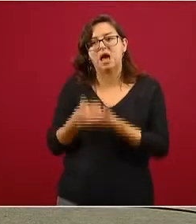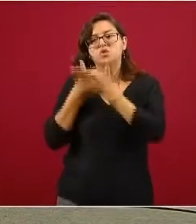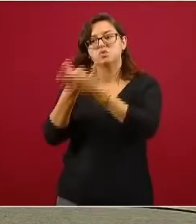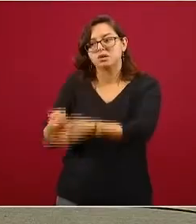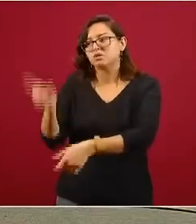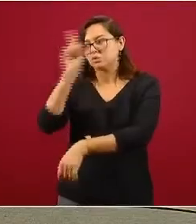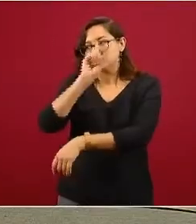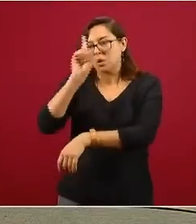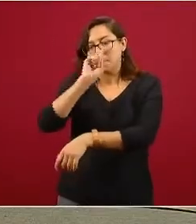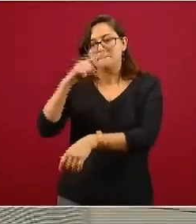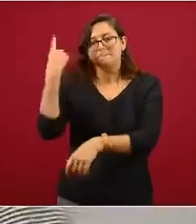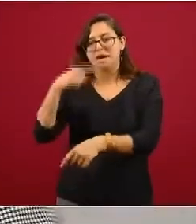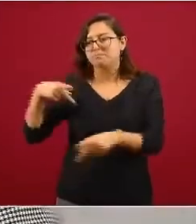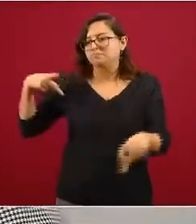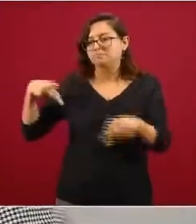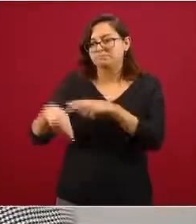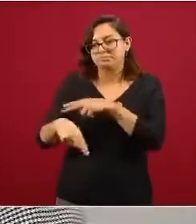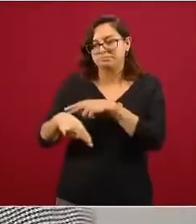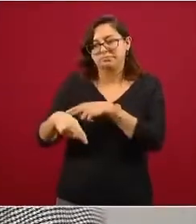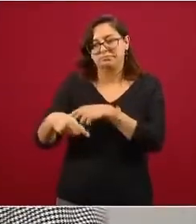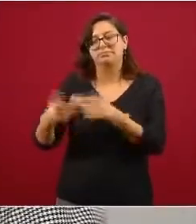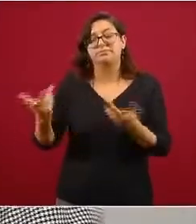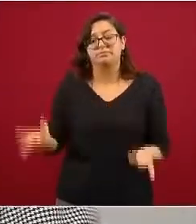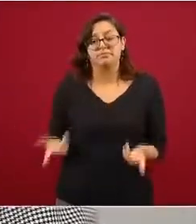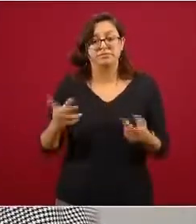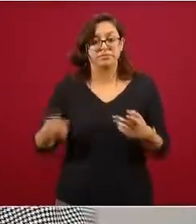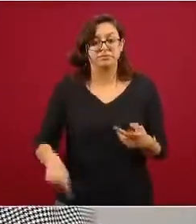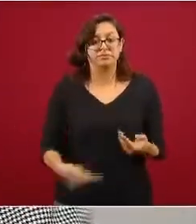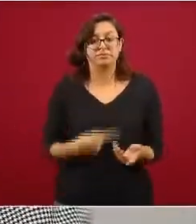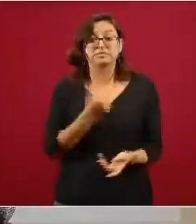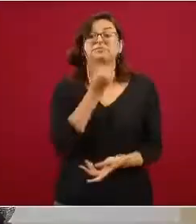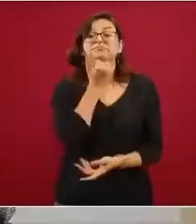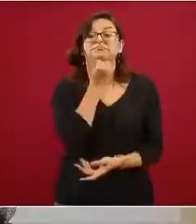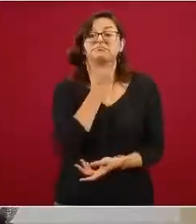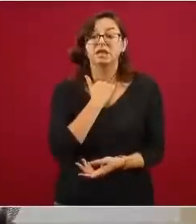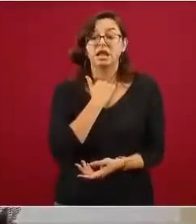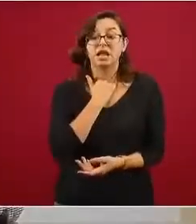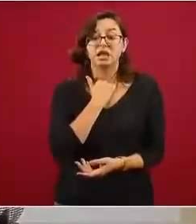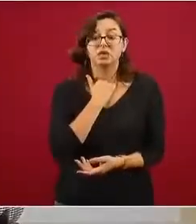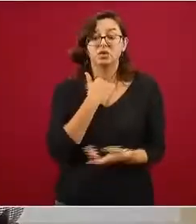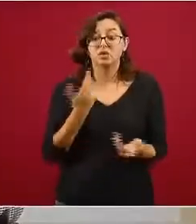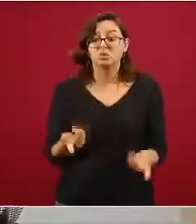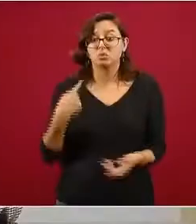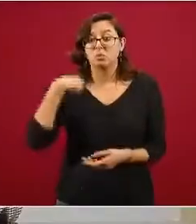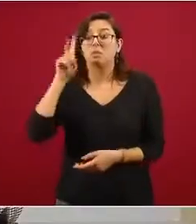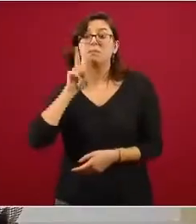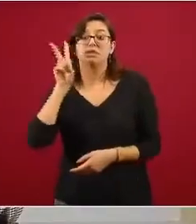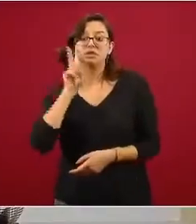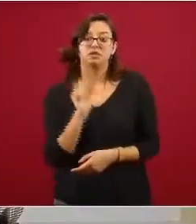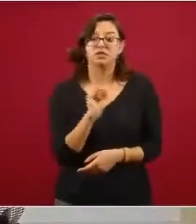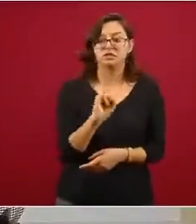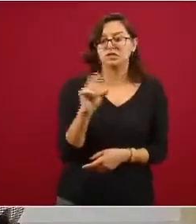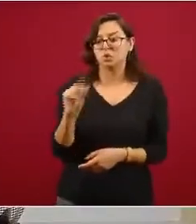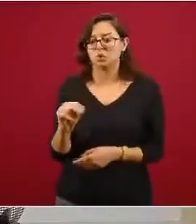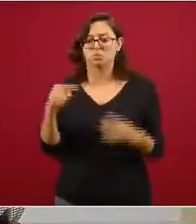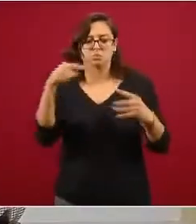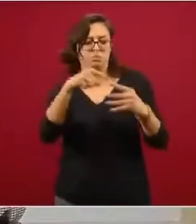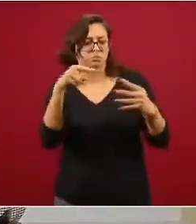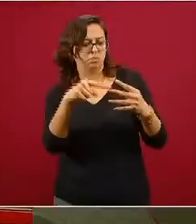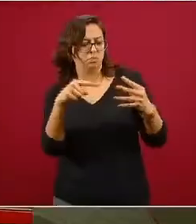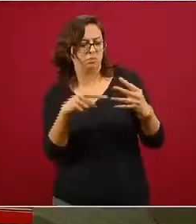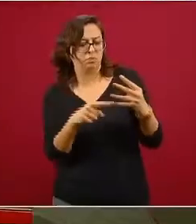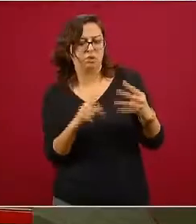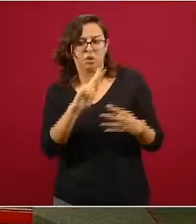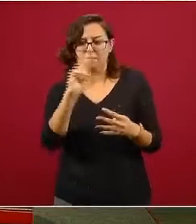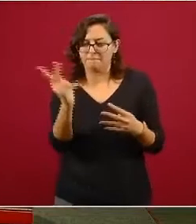dejen de fumar. Y con respecto al alcohol, tenemos 4 preguntas con una validez científica muy importante, en donde